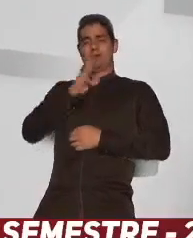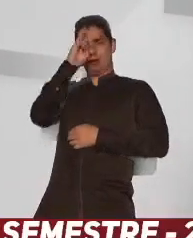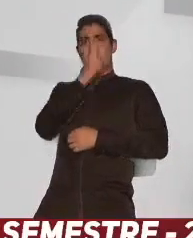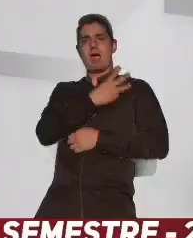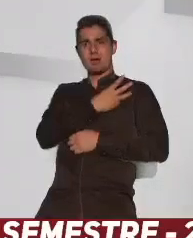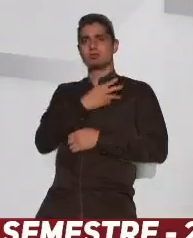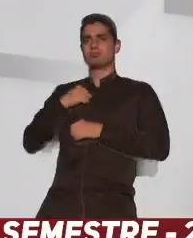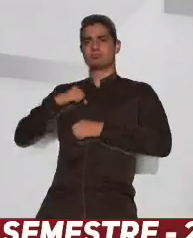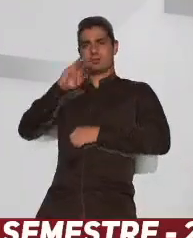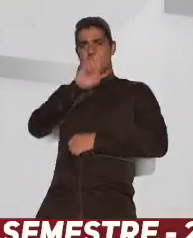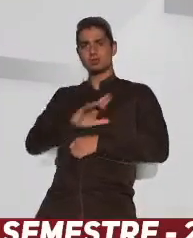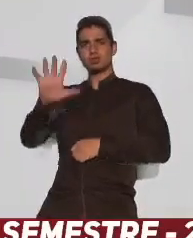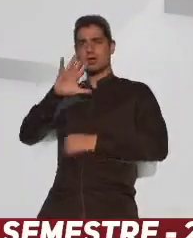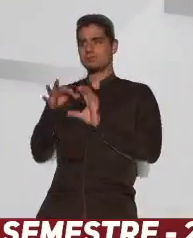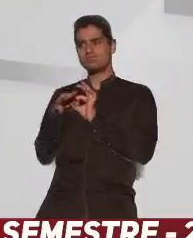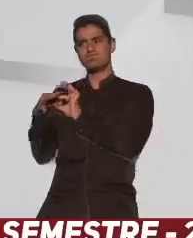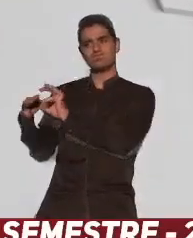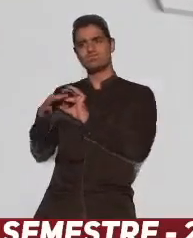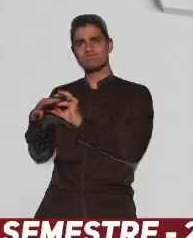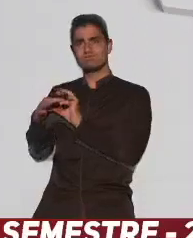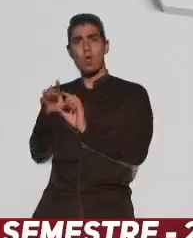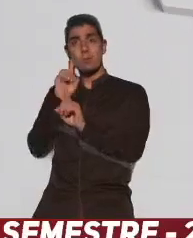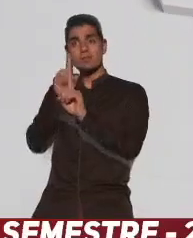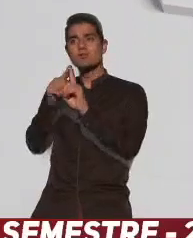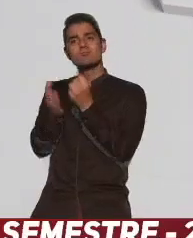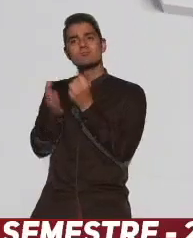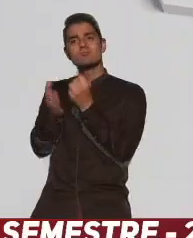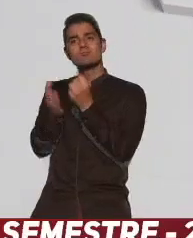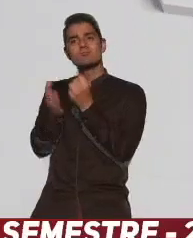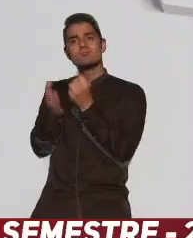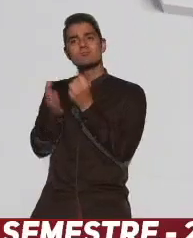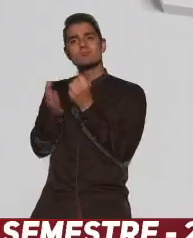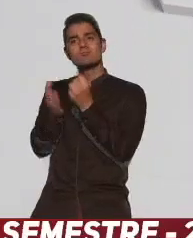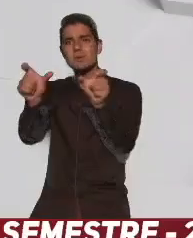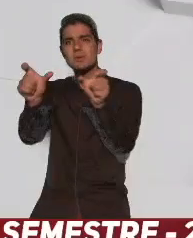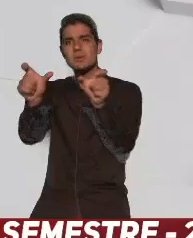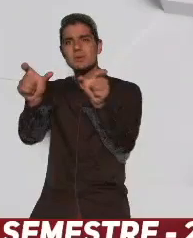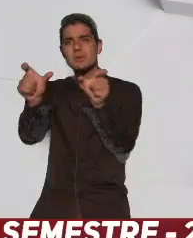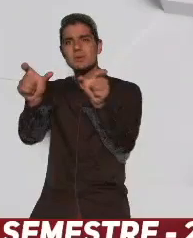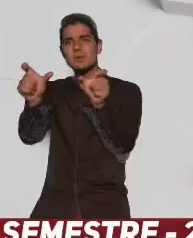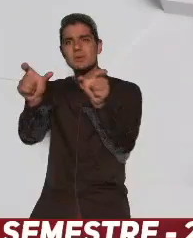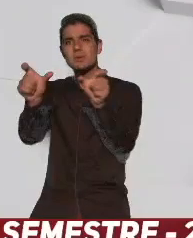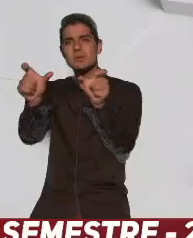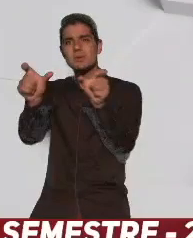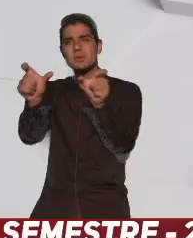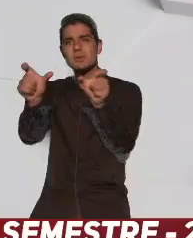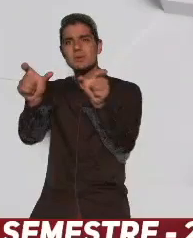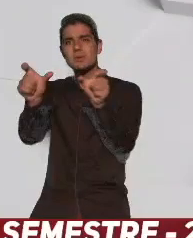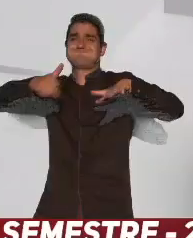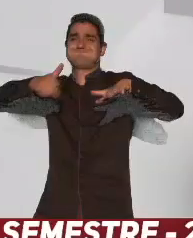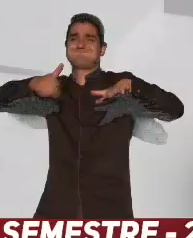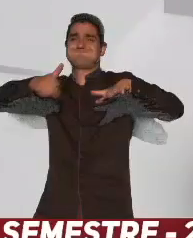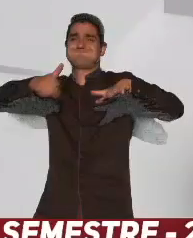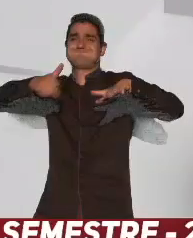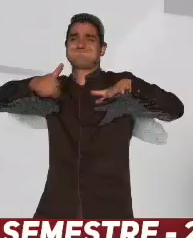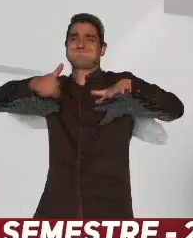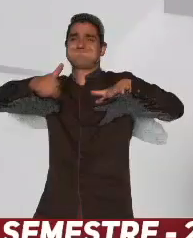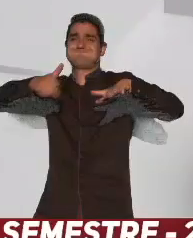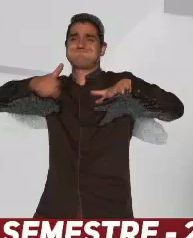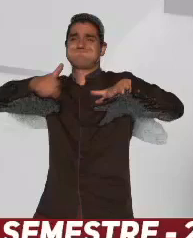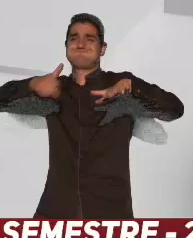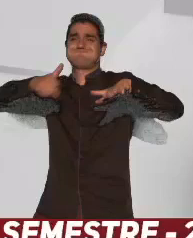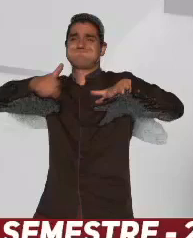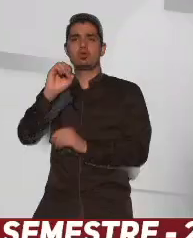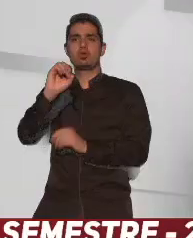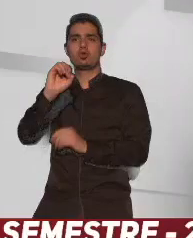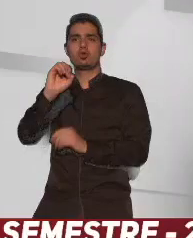humanitarias durante la calamidad pública por una inundación registrada en el mes de octubre del 2022. En esta ocasión,